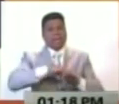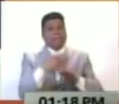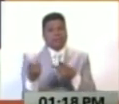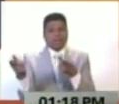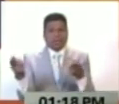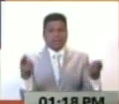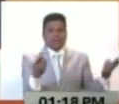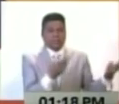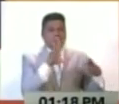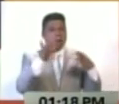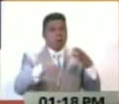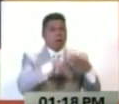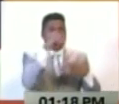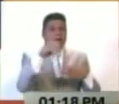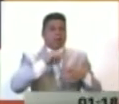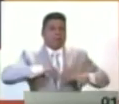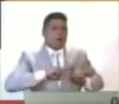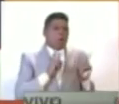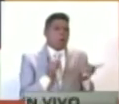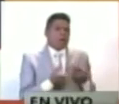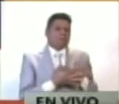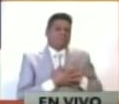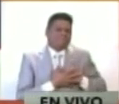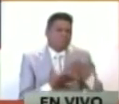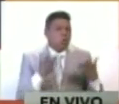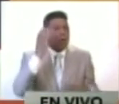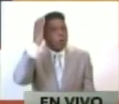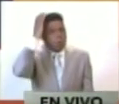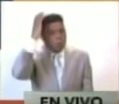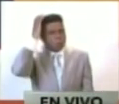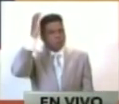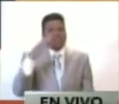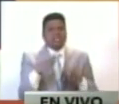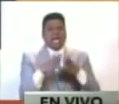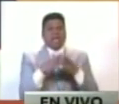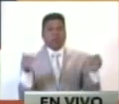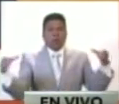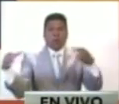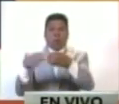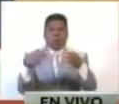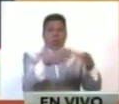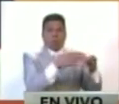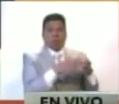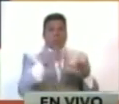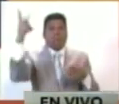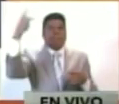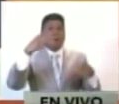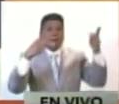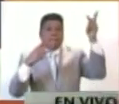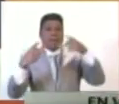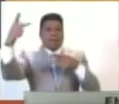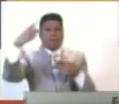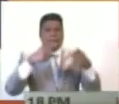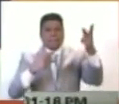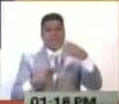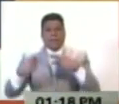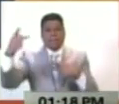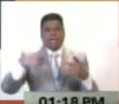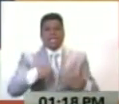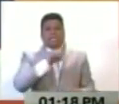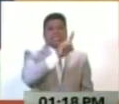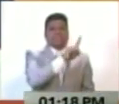su alma, con su corazón, con su conciencia, pues a todas las delegaciones que se hicieron presentes en nuestro país.